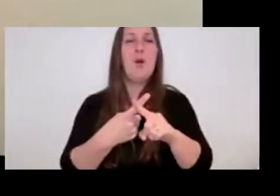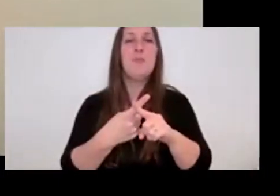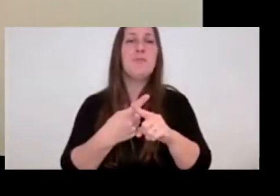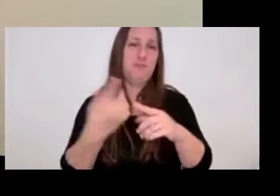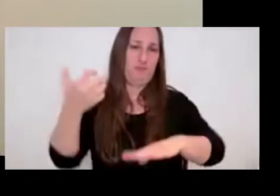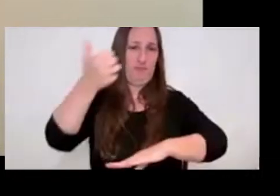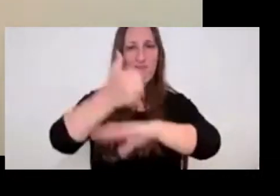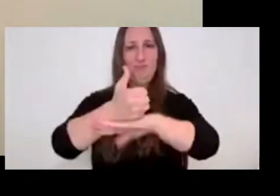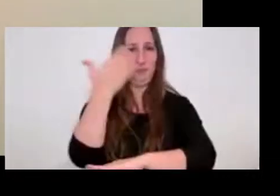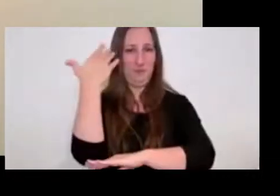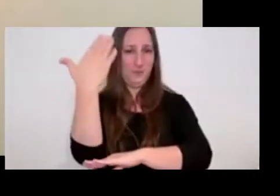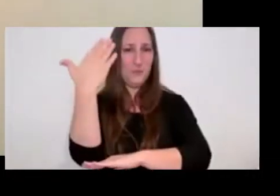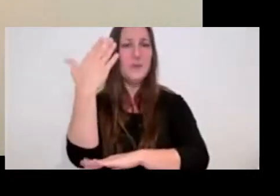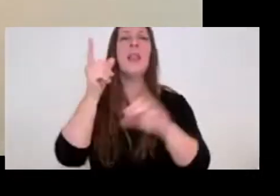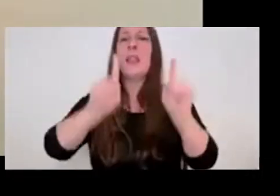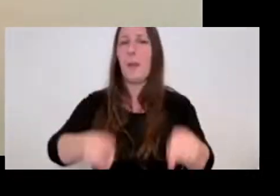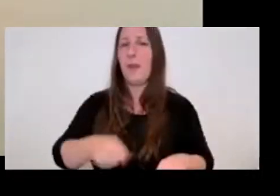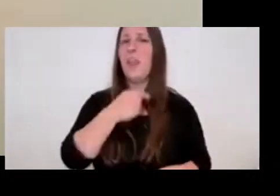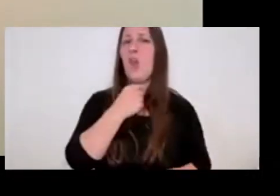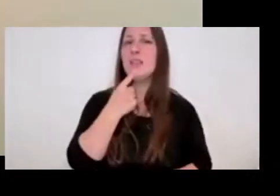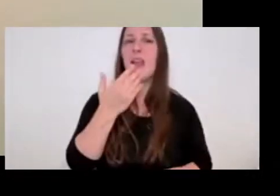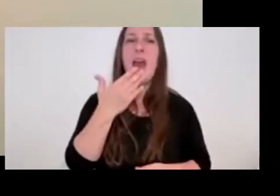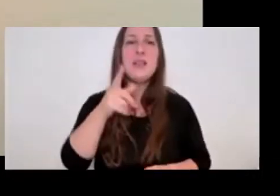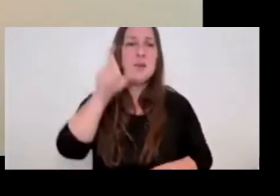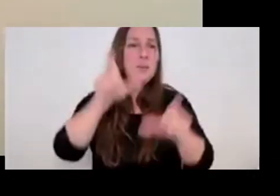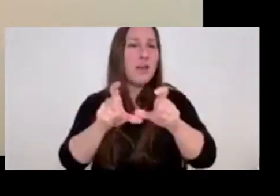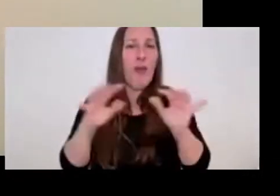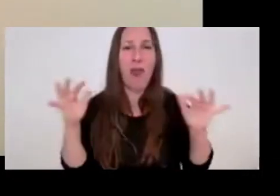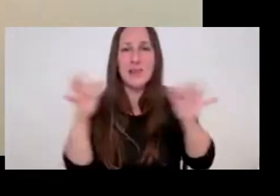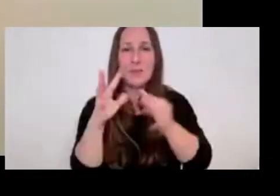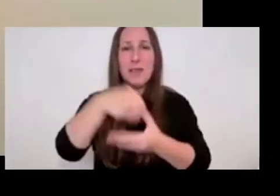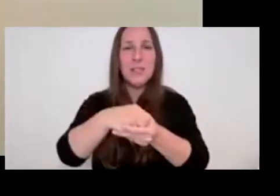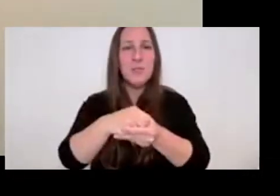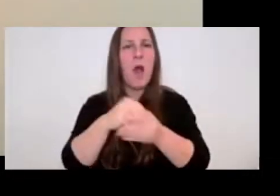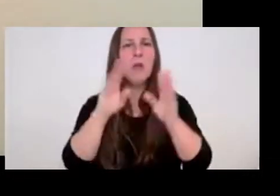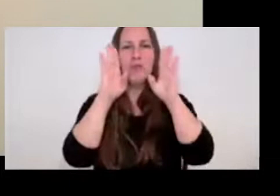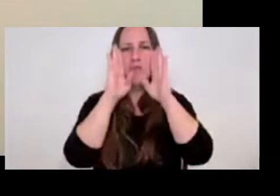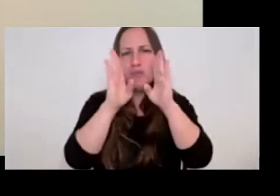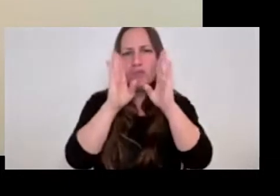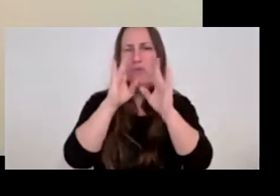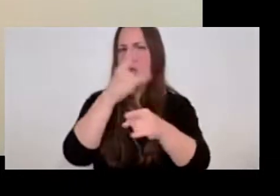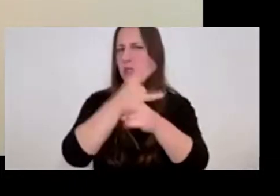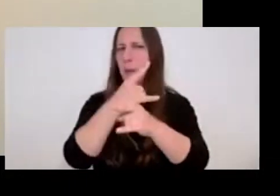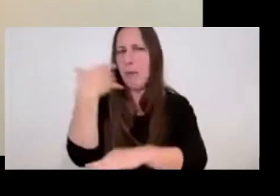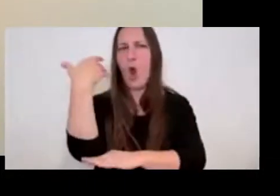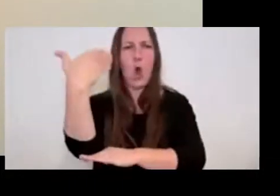y también agradecerle a todos los que nos estuvieron escuchando, que siempre participan de las jornadas.